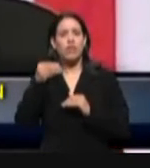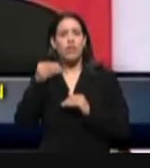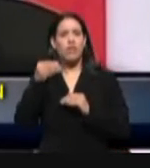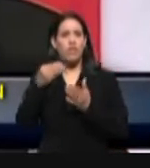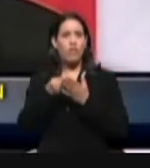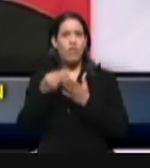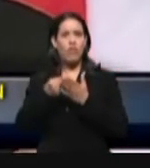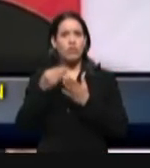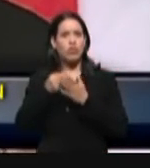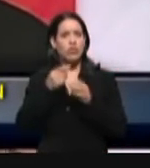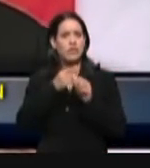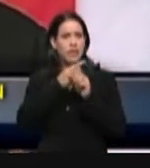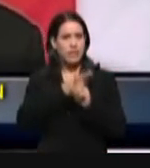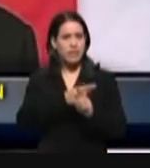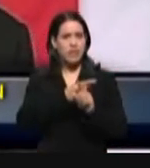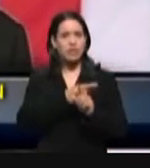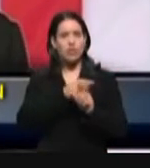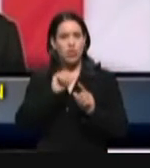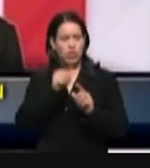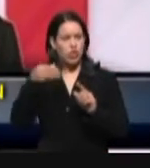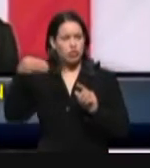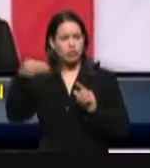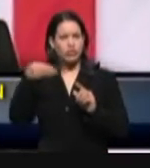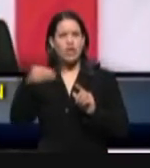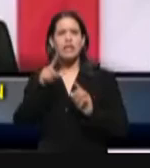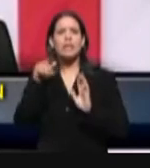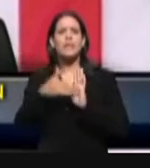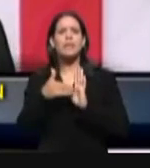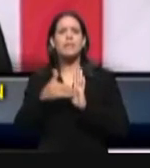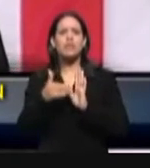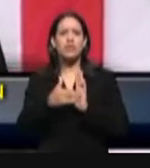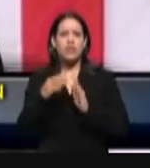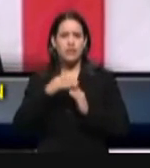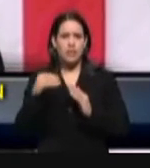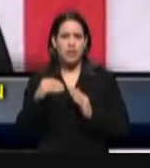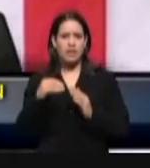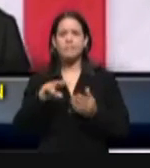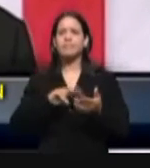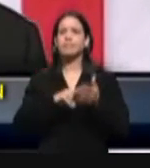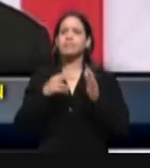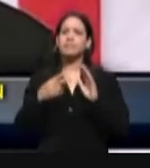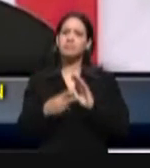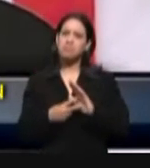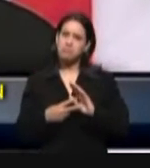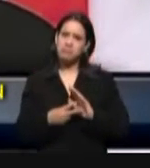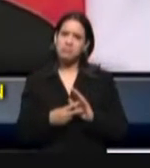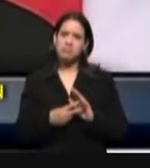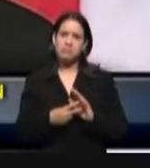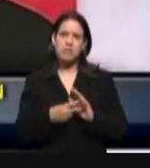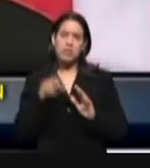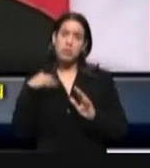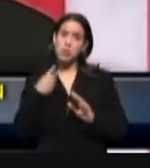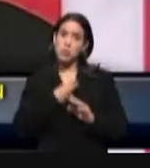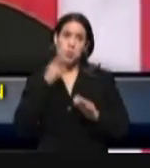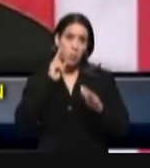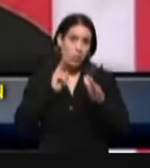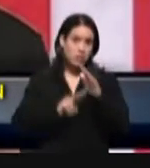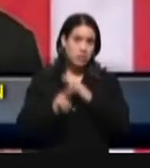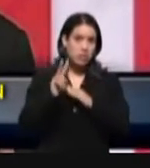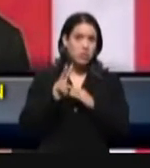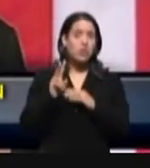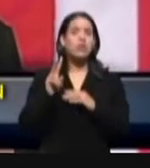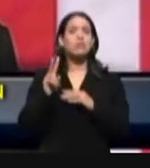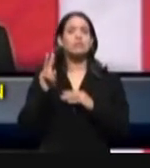recursos de 1.000 millones de dólares. Esto quiere decir que de conformidad con nuestras proyecciones,